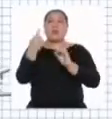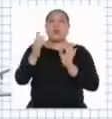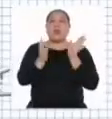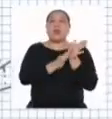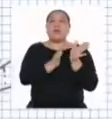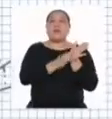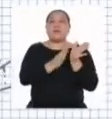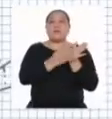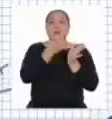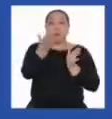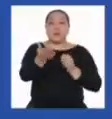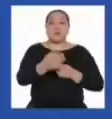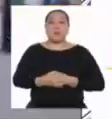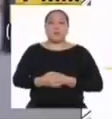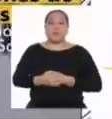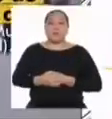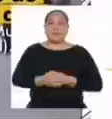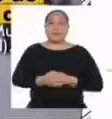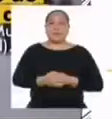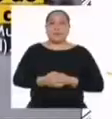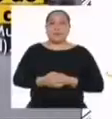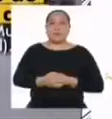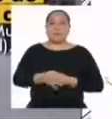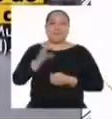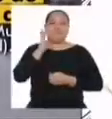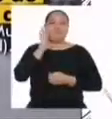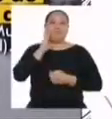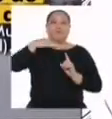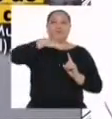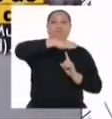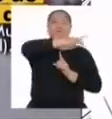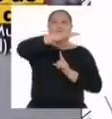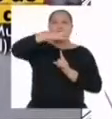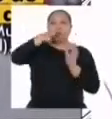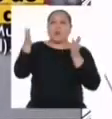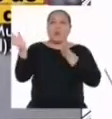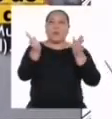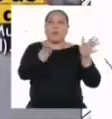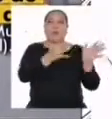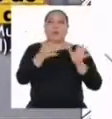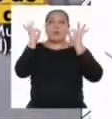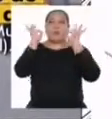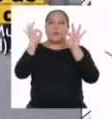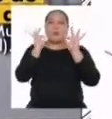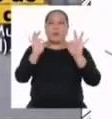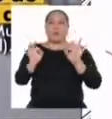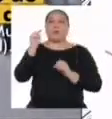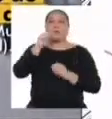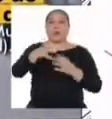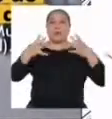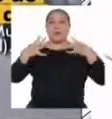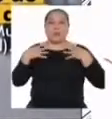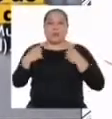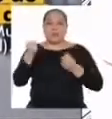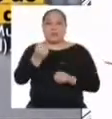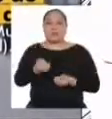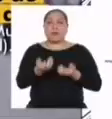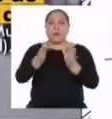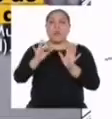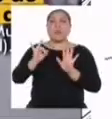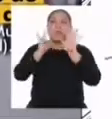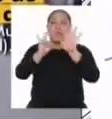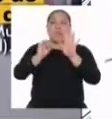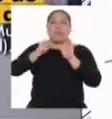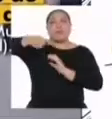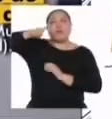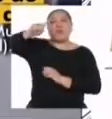la Defensoría del Pueblo. La contaminación del aire es uno de los mayores riesgos sanitarios a nivel mundial, provocando 7